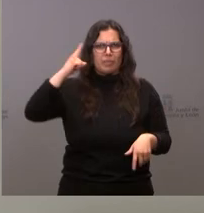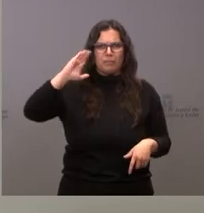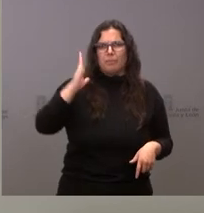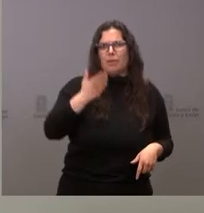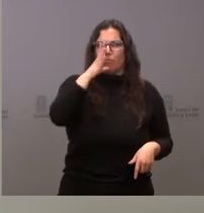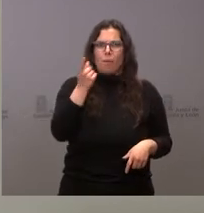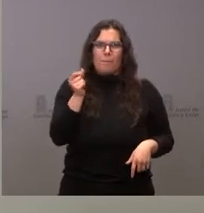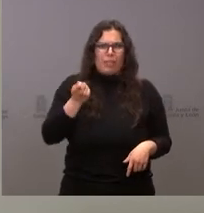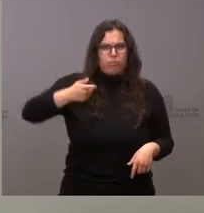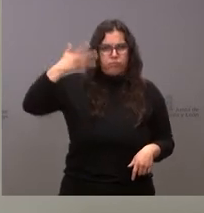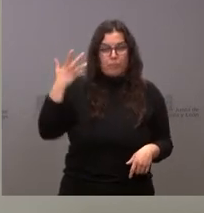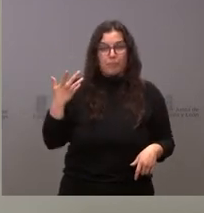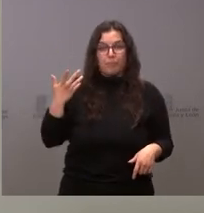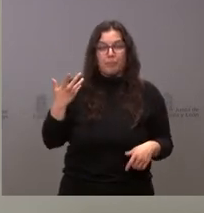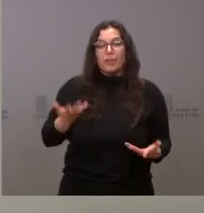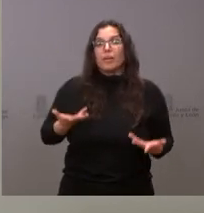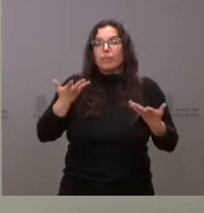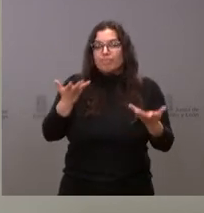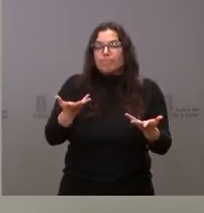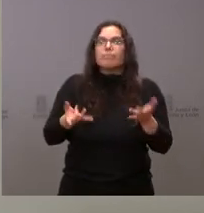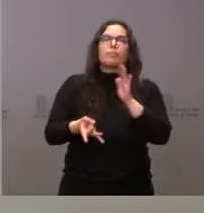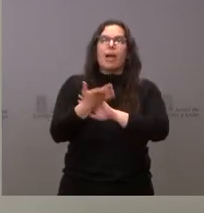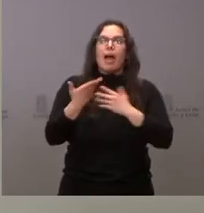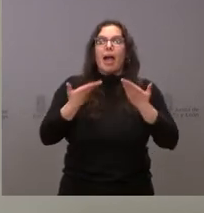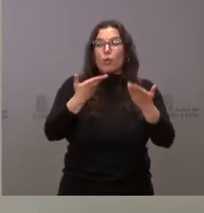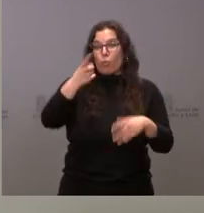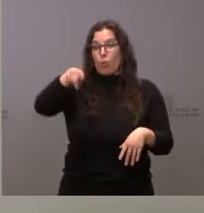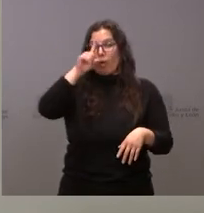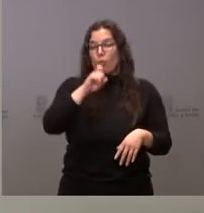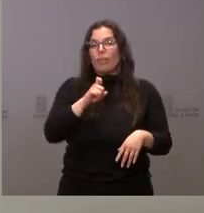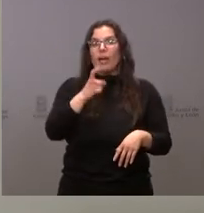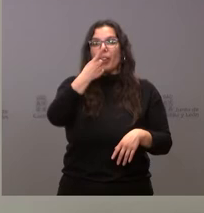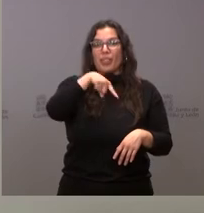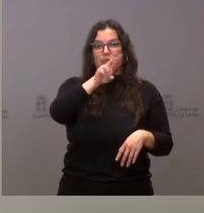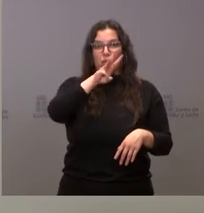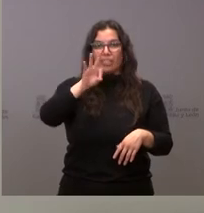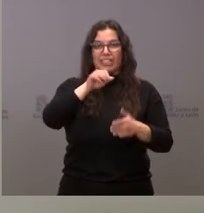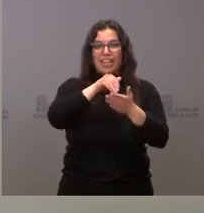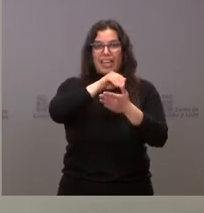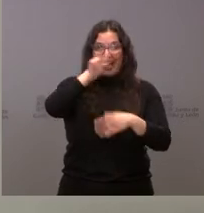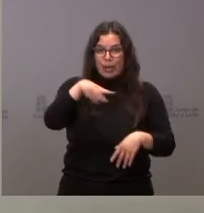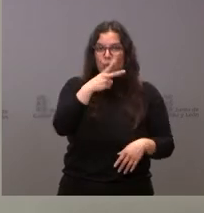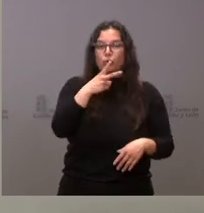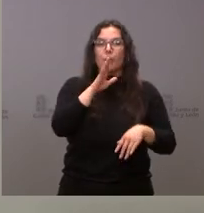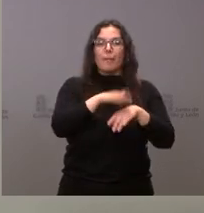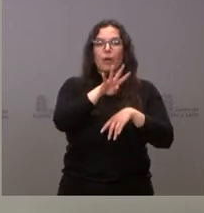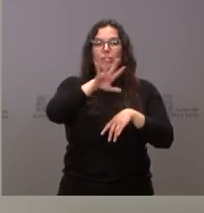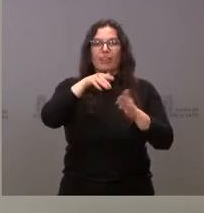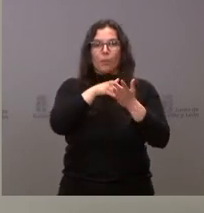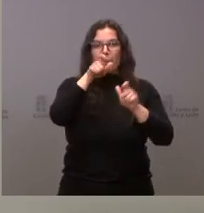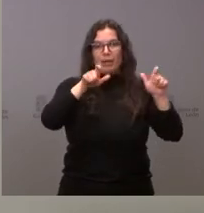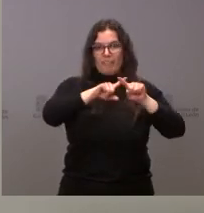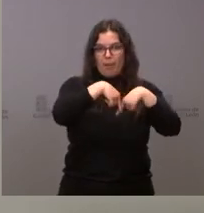esta alta inflación pusimos en marcha esta ayuda que ustedes recordarán de 130 euros para 45.000 familias